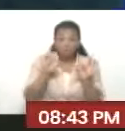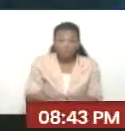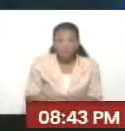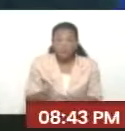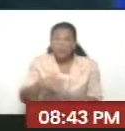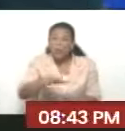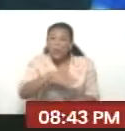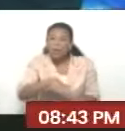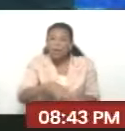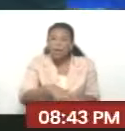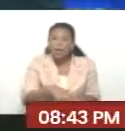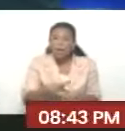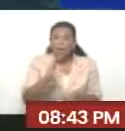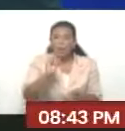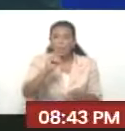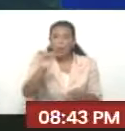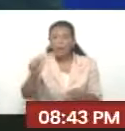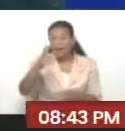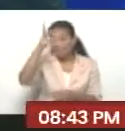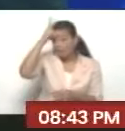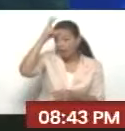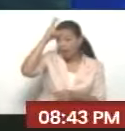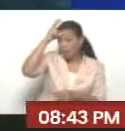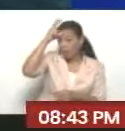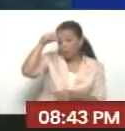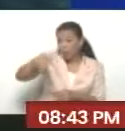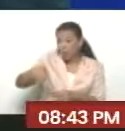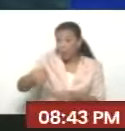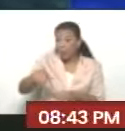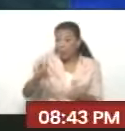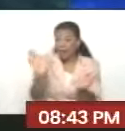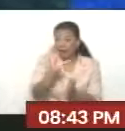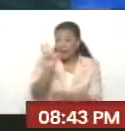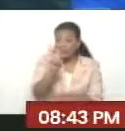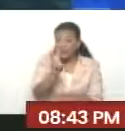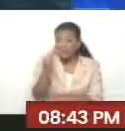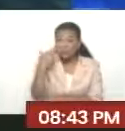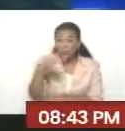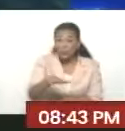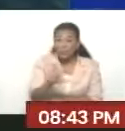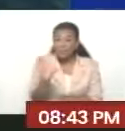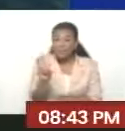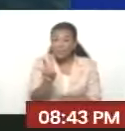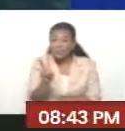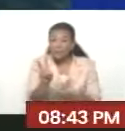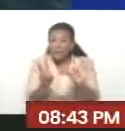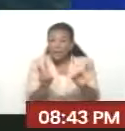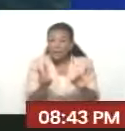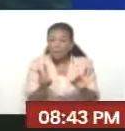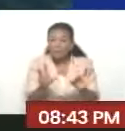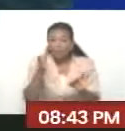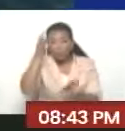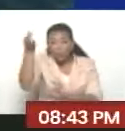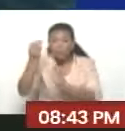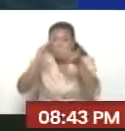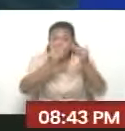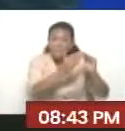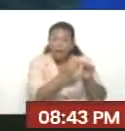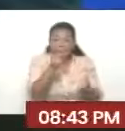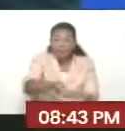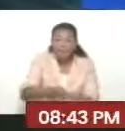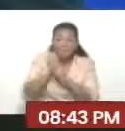dónde fue? En Boca de Mangle, Falcón. Allá estuvieron, mira, los compas, los consejos de